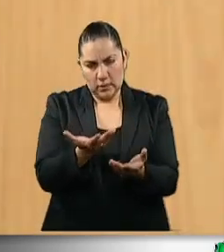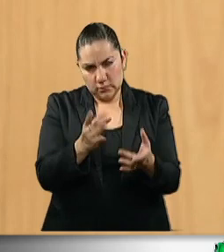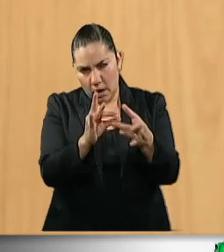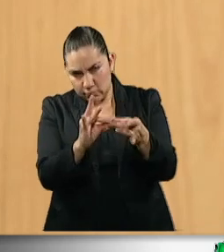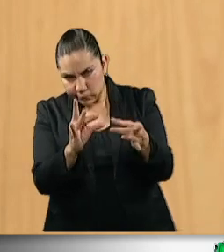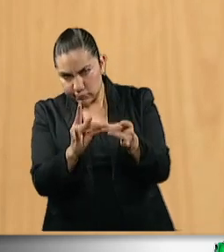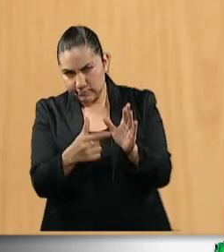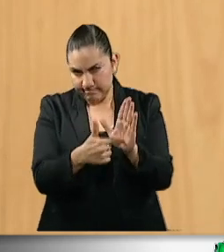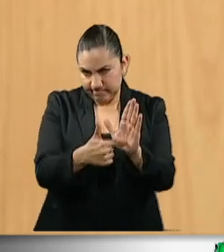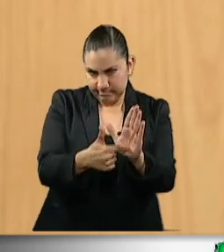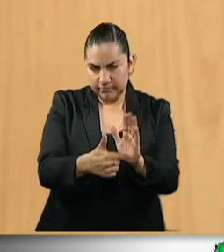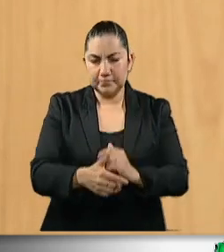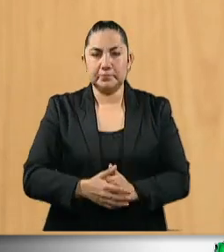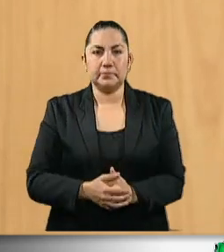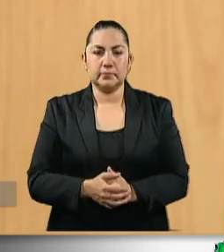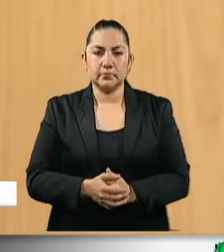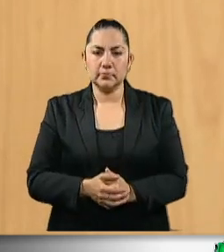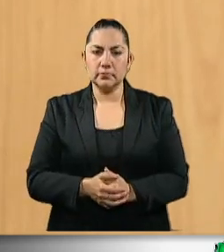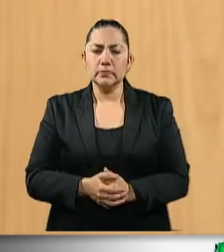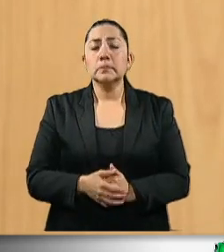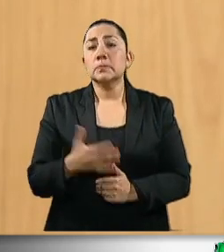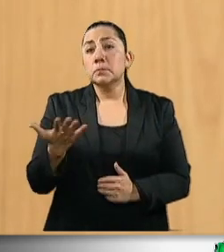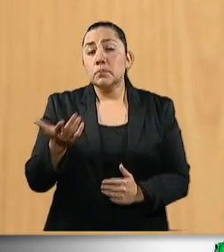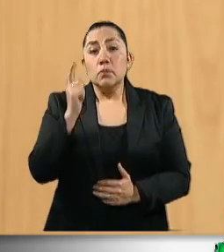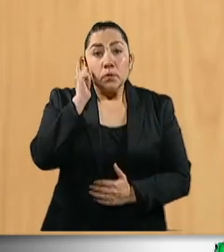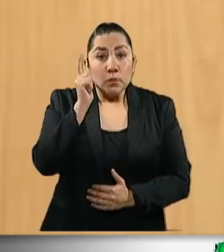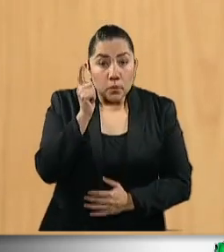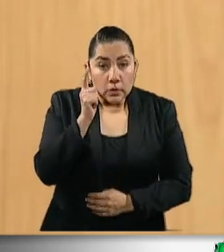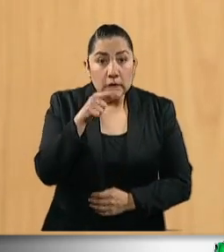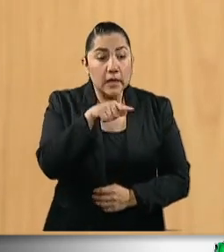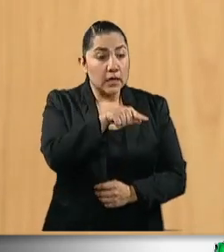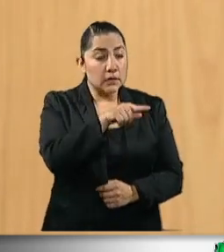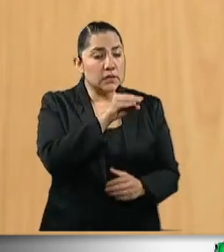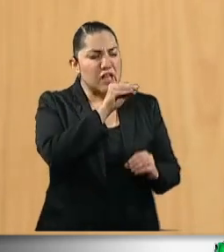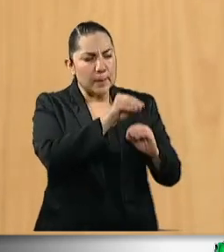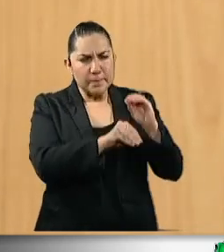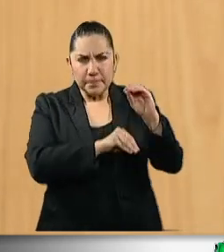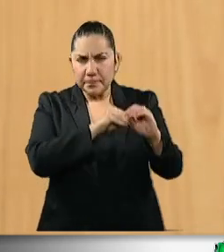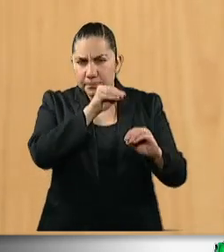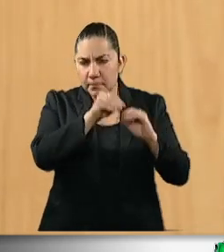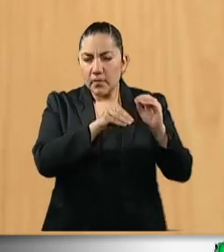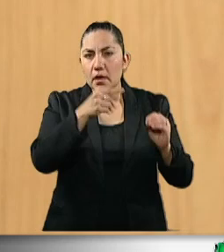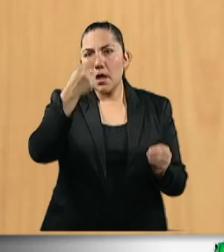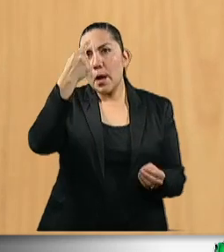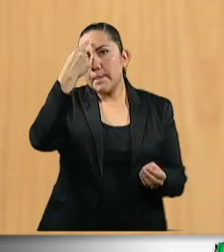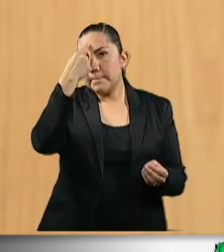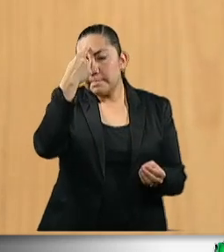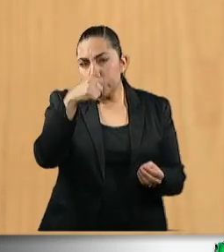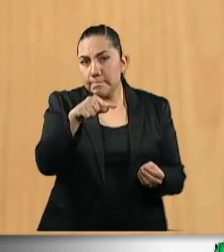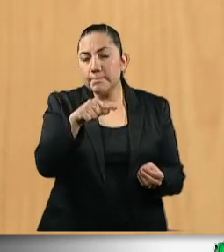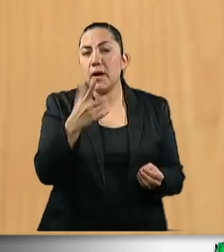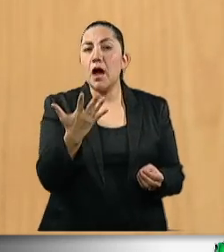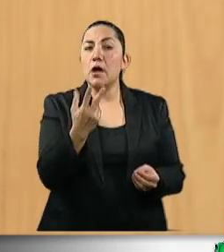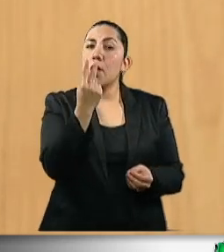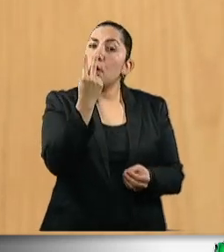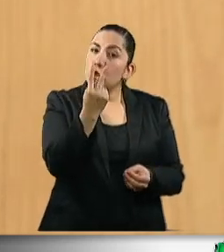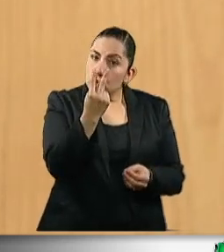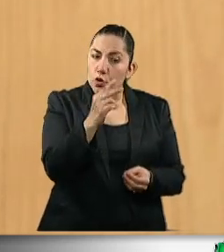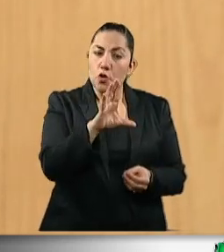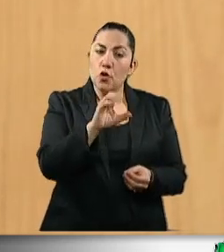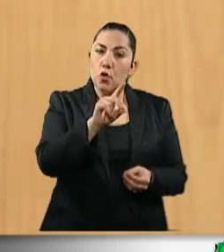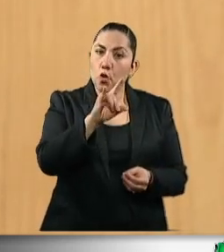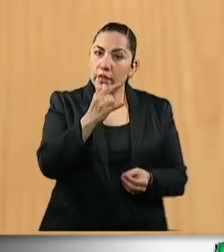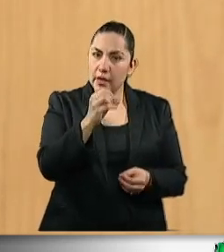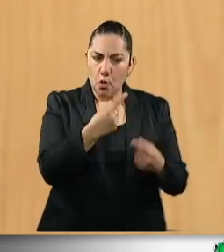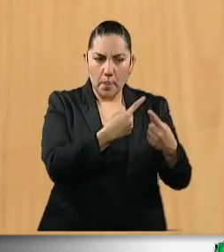Que pudiera considerar la posibilidad de separar a los dos. Tener dos códigos, uno de